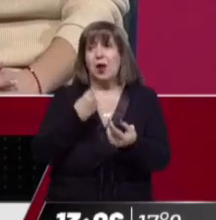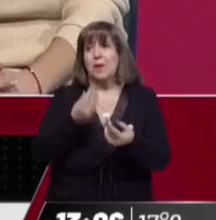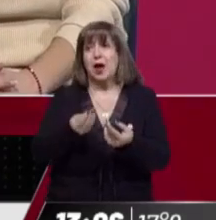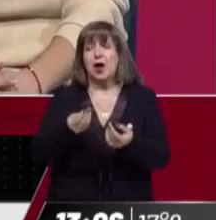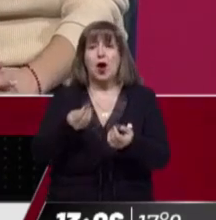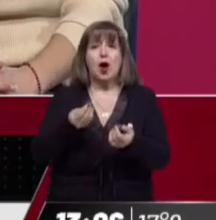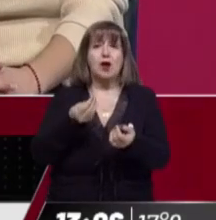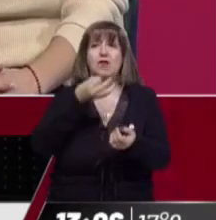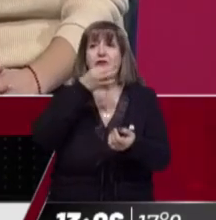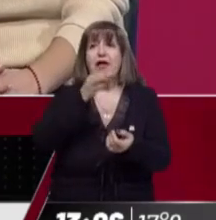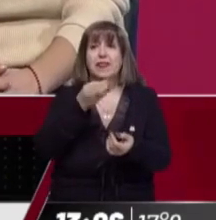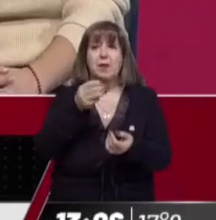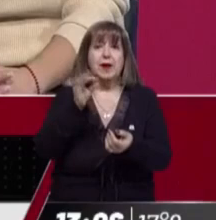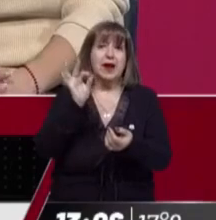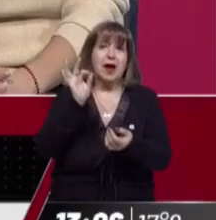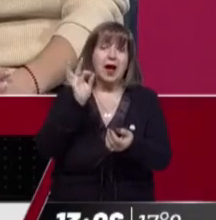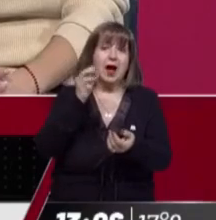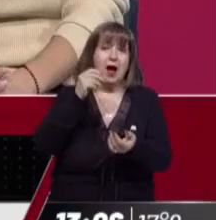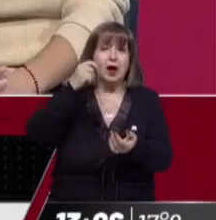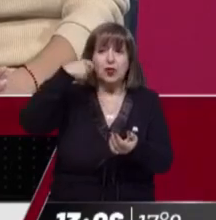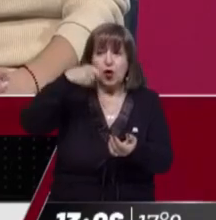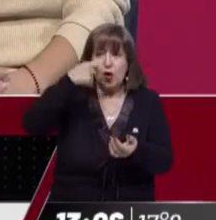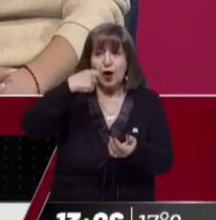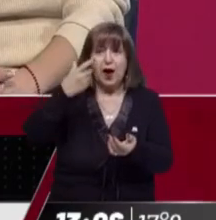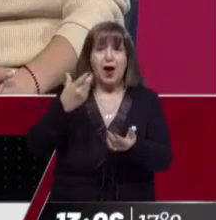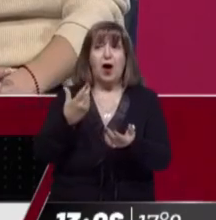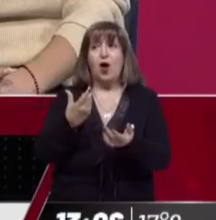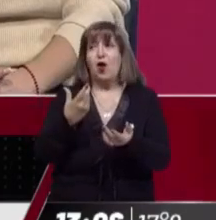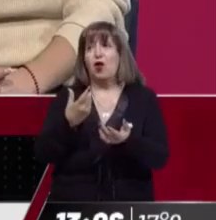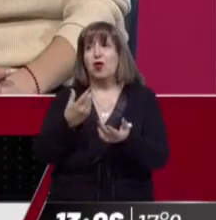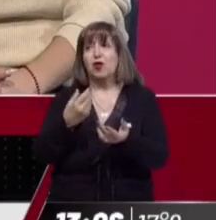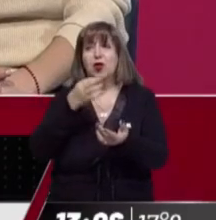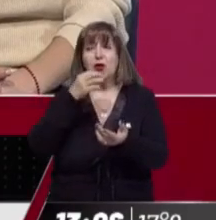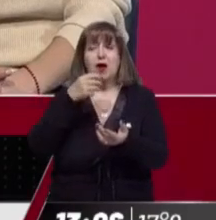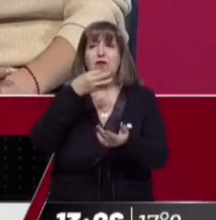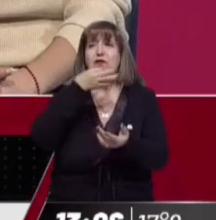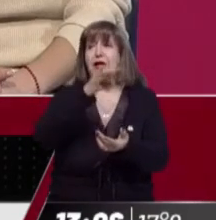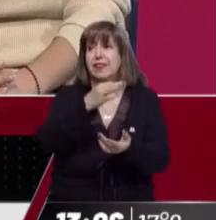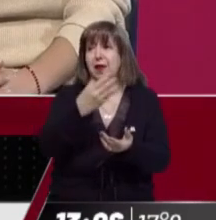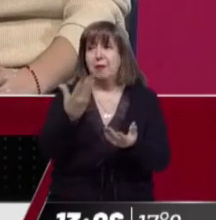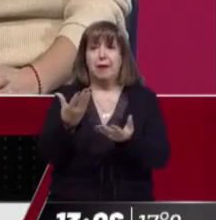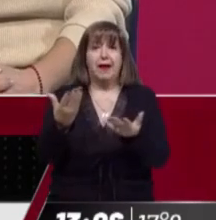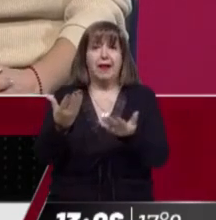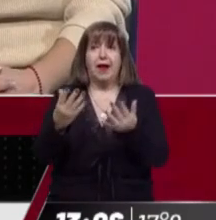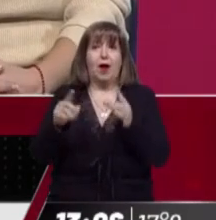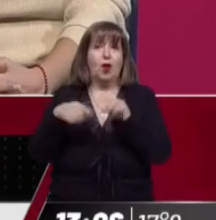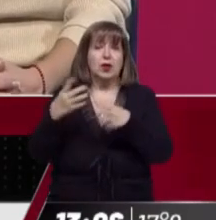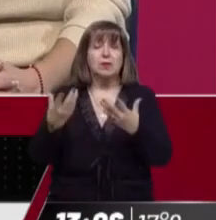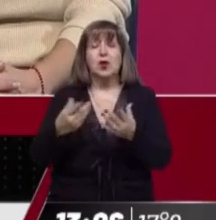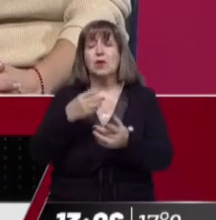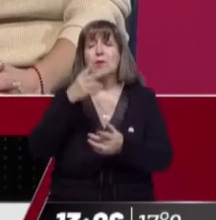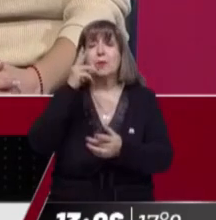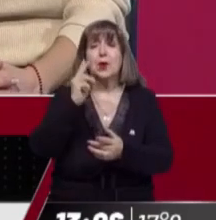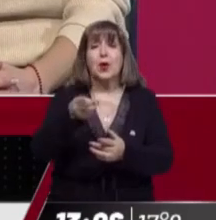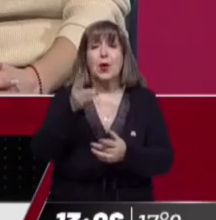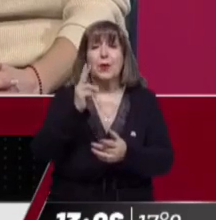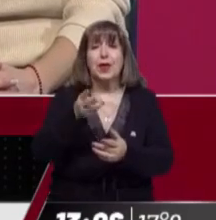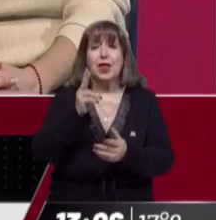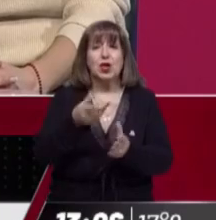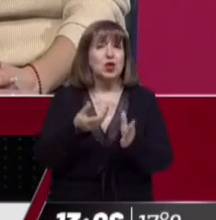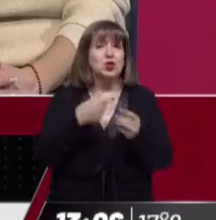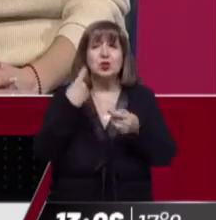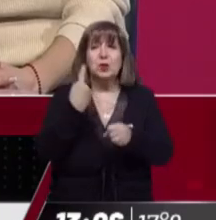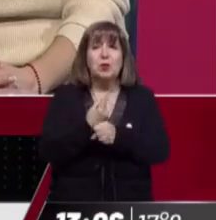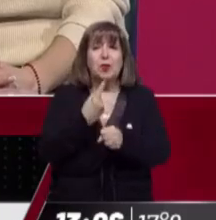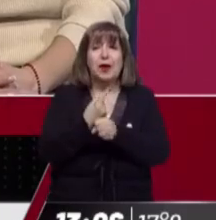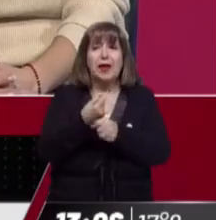consumo o Personas que quieran adquirir otros bienes la realidad es que no se debe comercializar lo que se entrega para